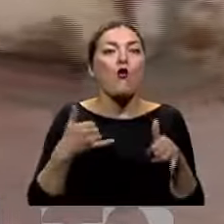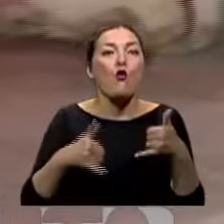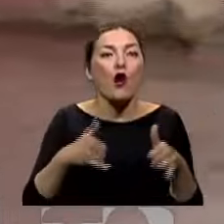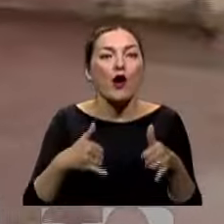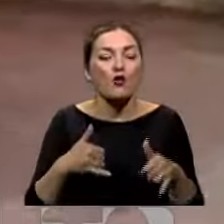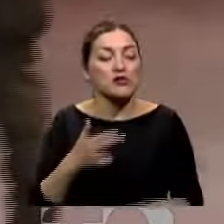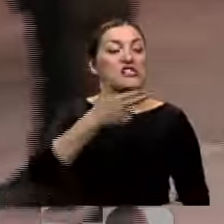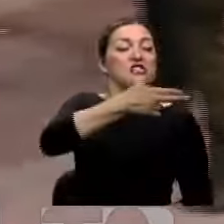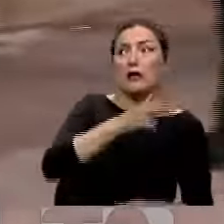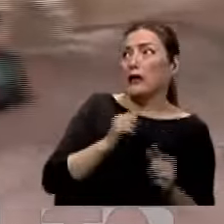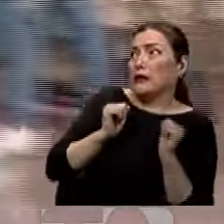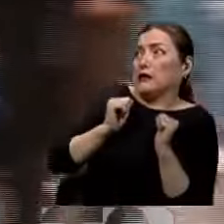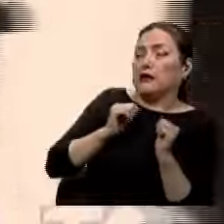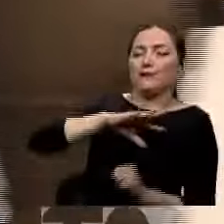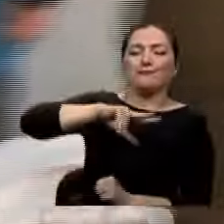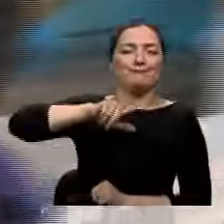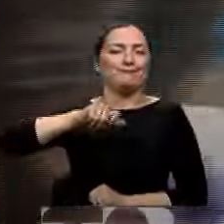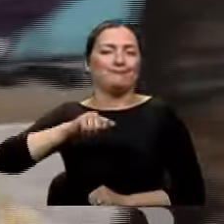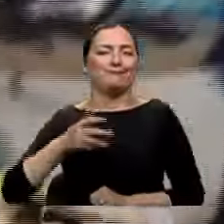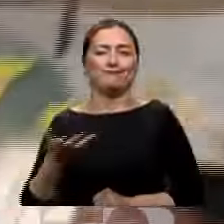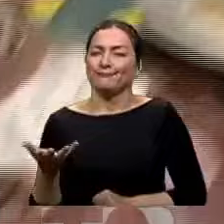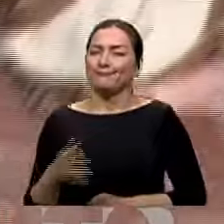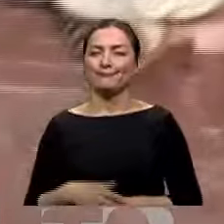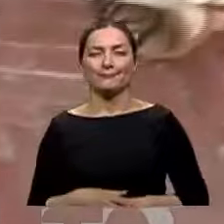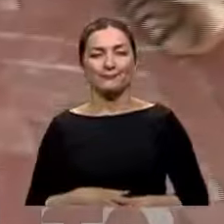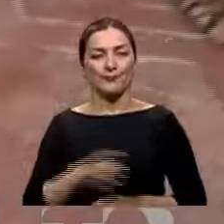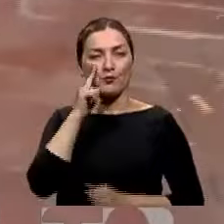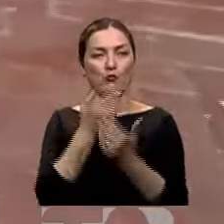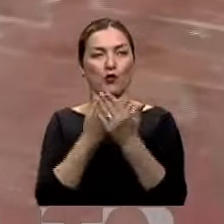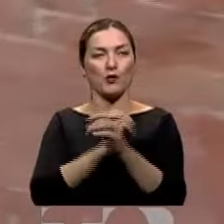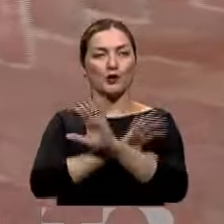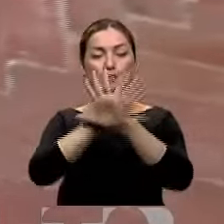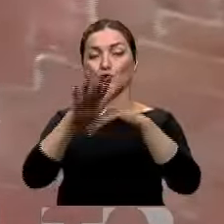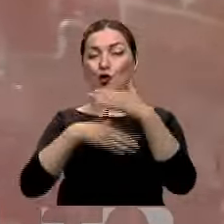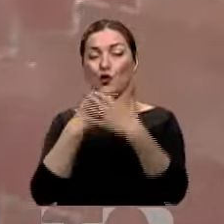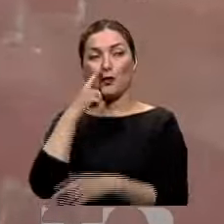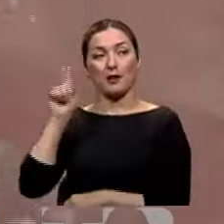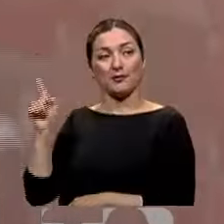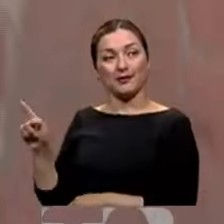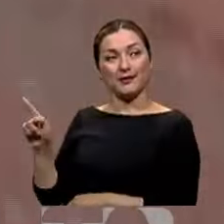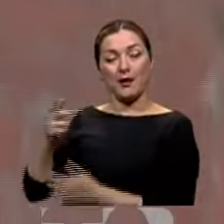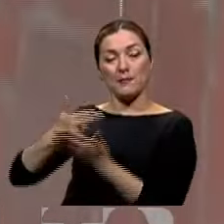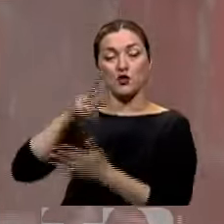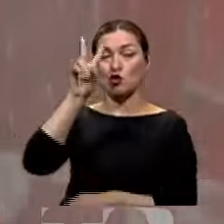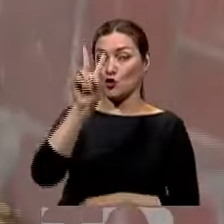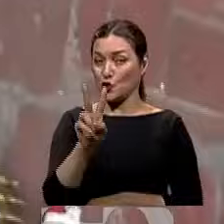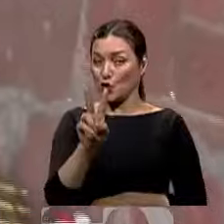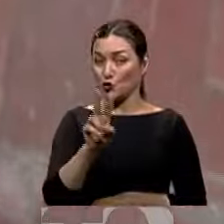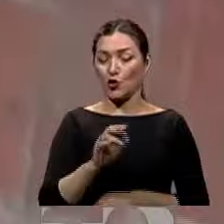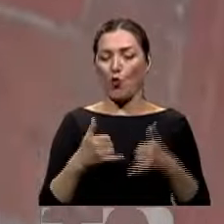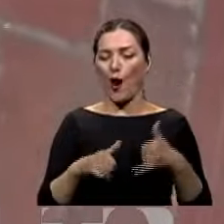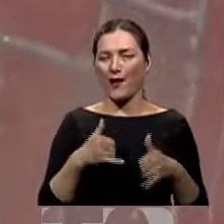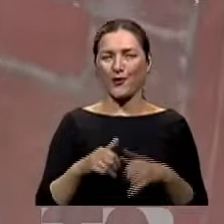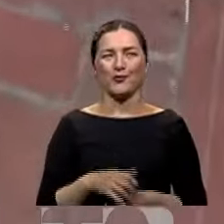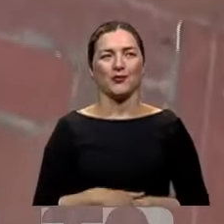como para amedrentar. Ahí estamos viendo todas las evidencias que la Policía Nacional acaba de sacar. Miren ustedes, en este momento son dos pistolas que, al parecer, son de